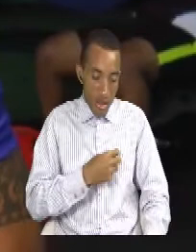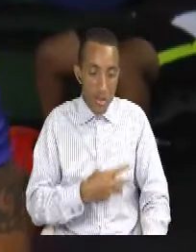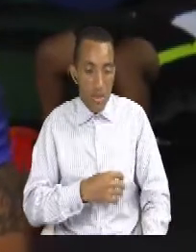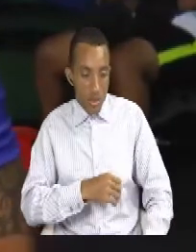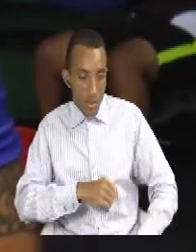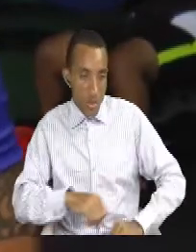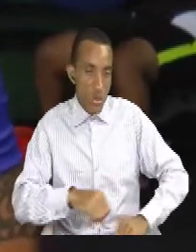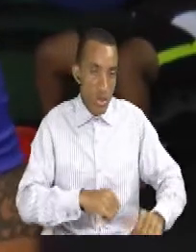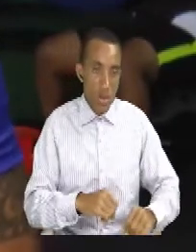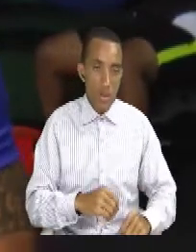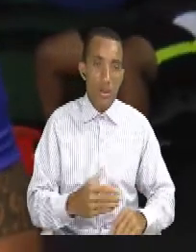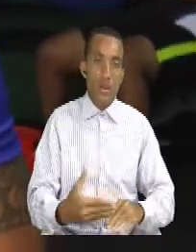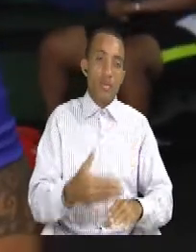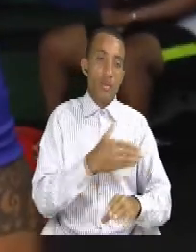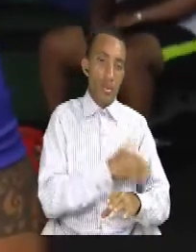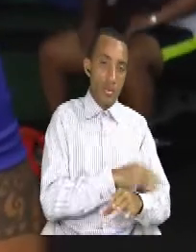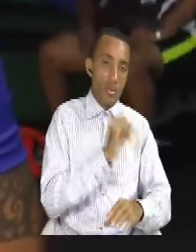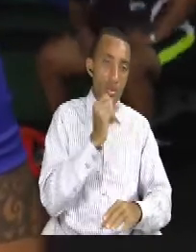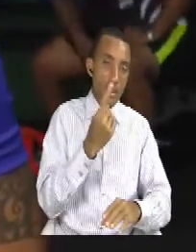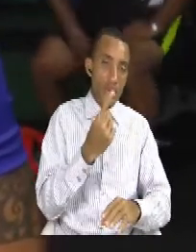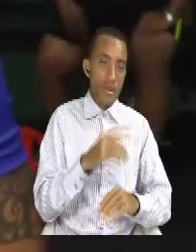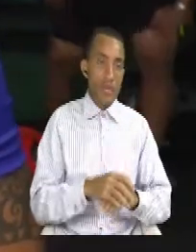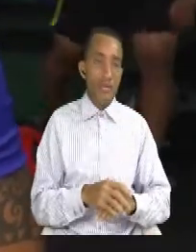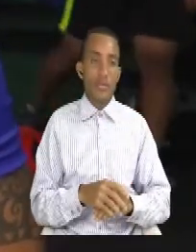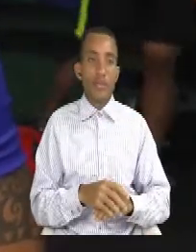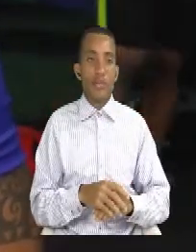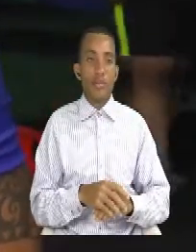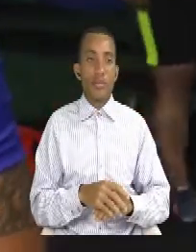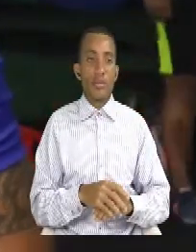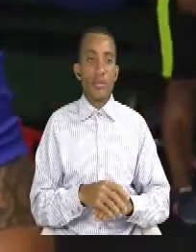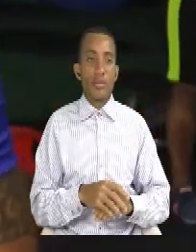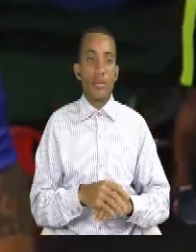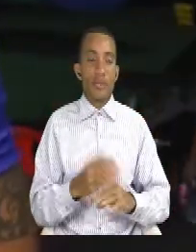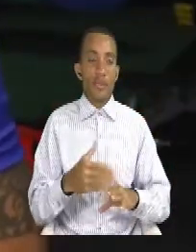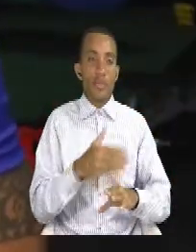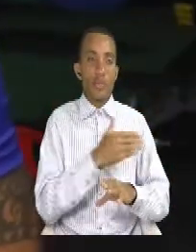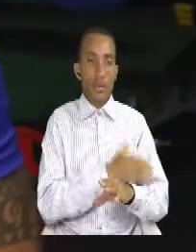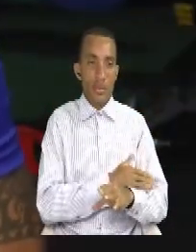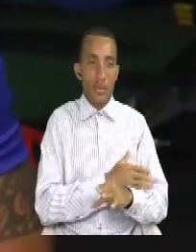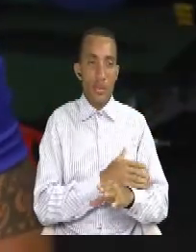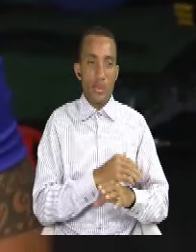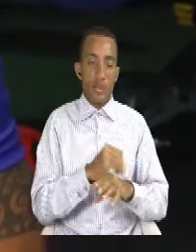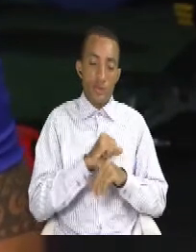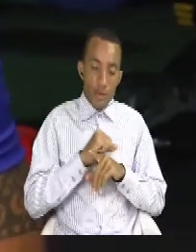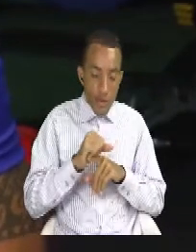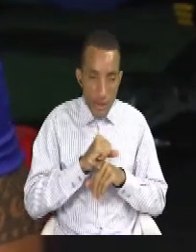lo más viable es primero, antes de arrancar mi sesión de entrenamiento, es